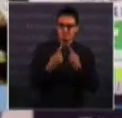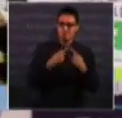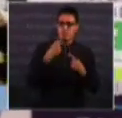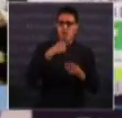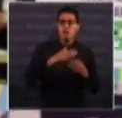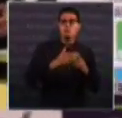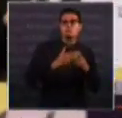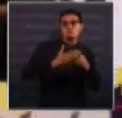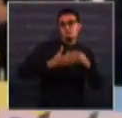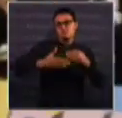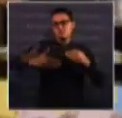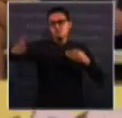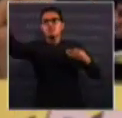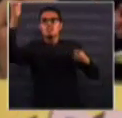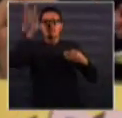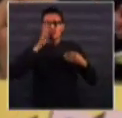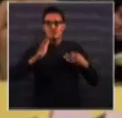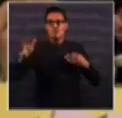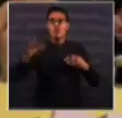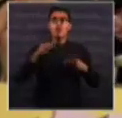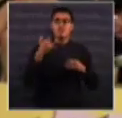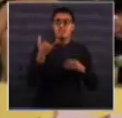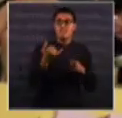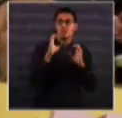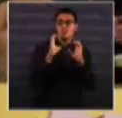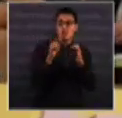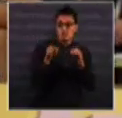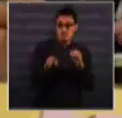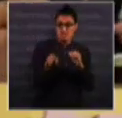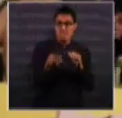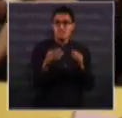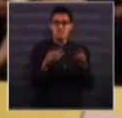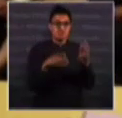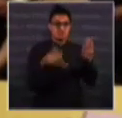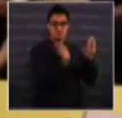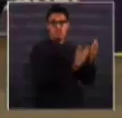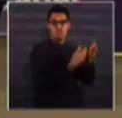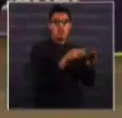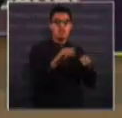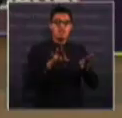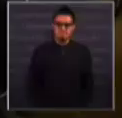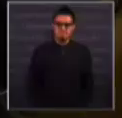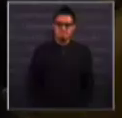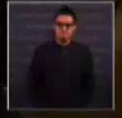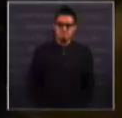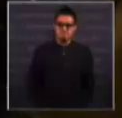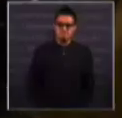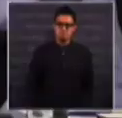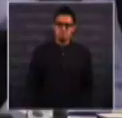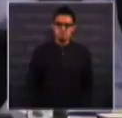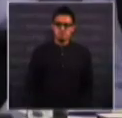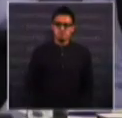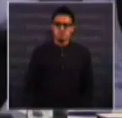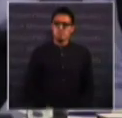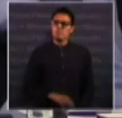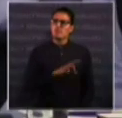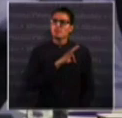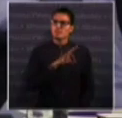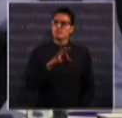que no impacte, por supuesto, en la generación de empleos ni en la atracción de inversiones como hasta ahora lo hemos hecho. ¿Podría ser más concreta